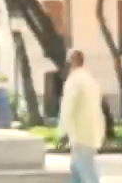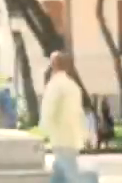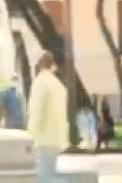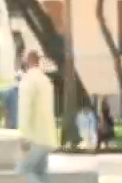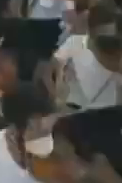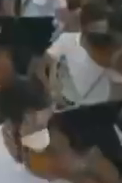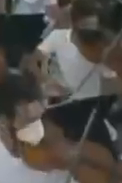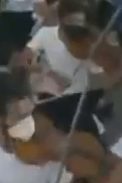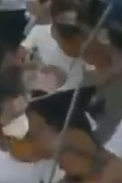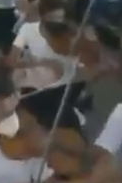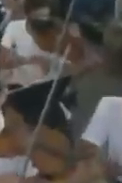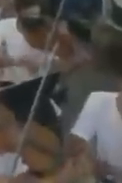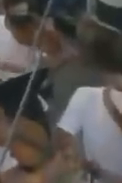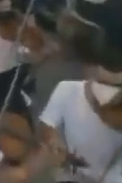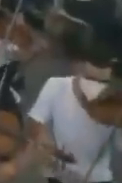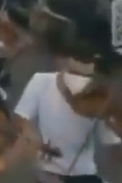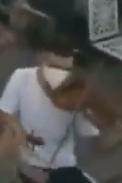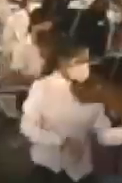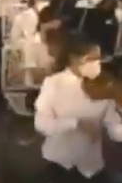Somos una vitrina musical.